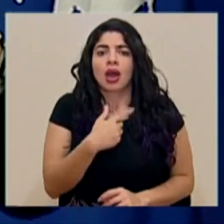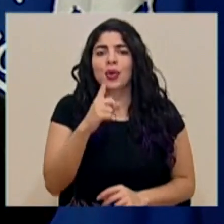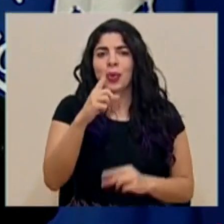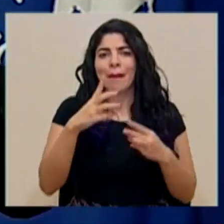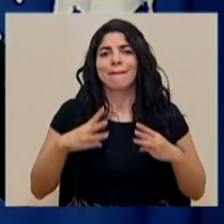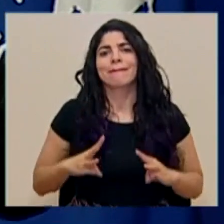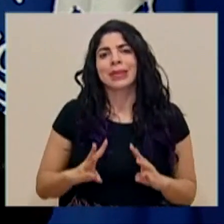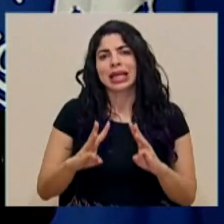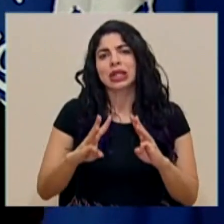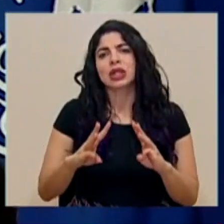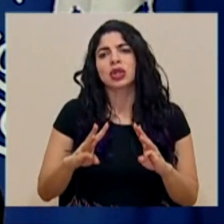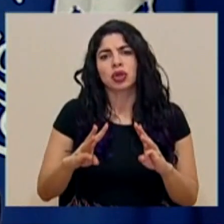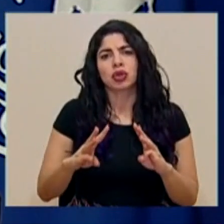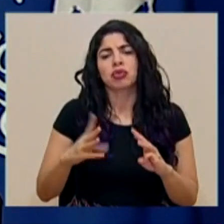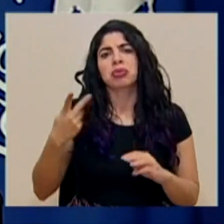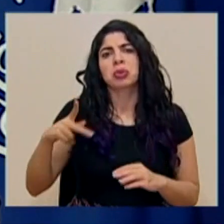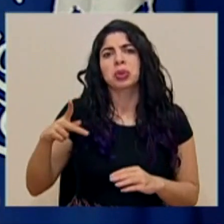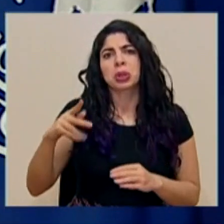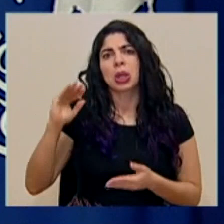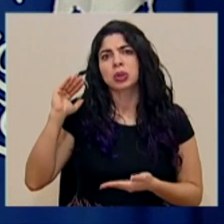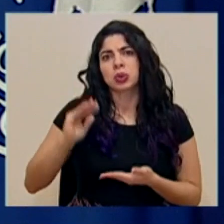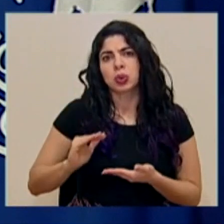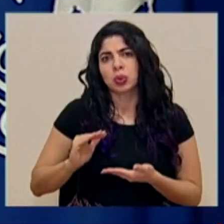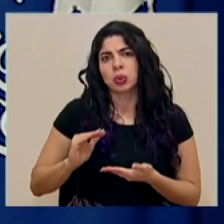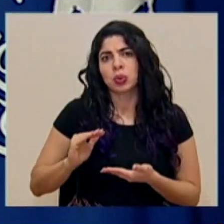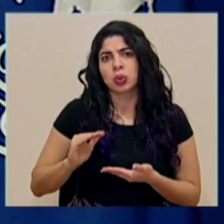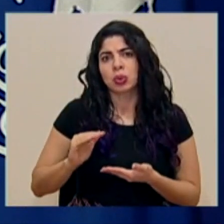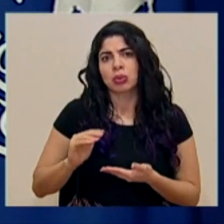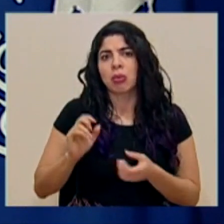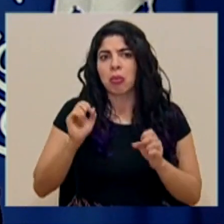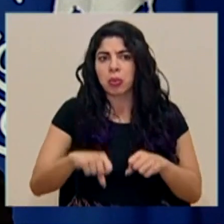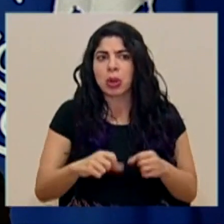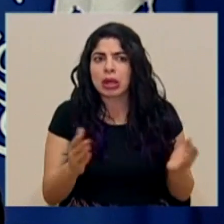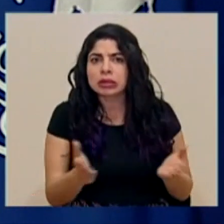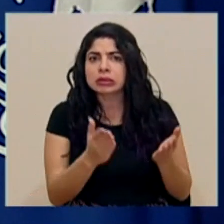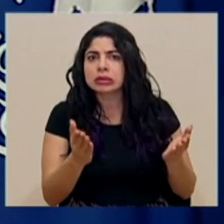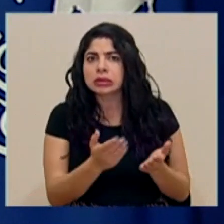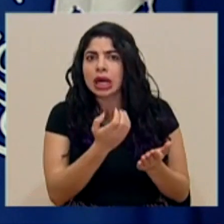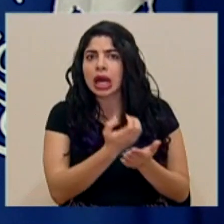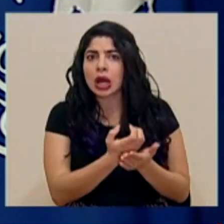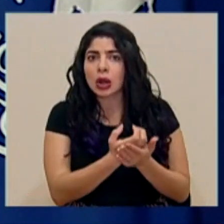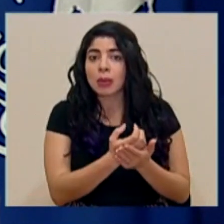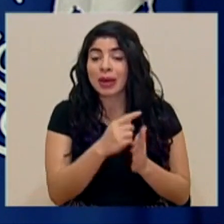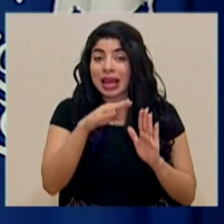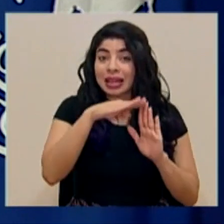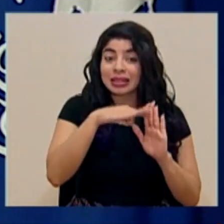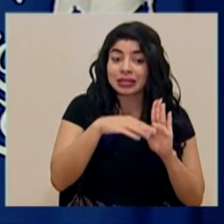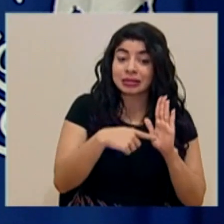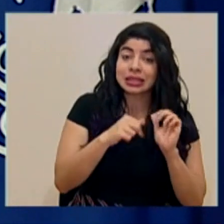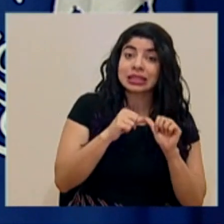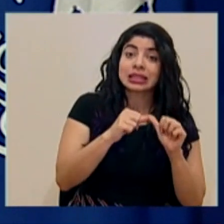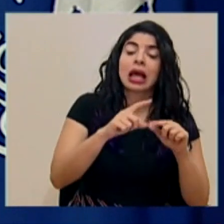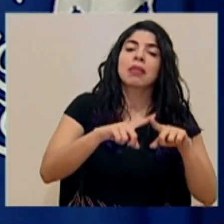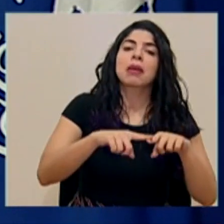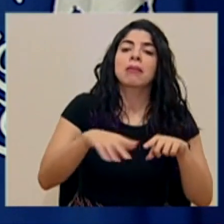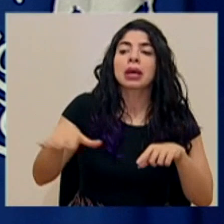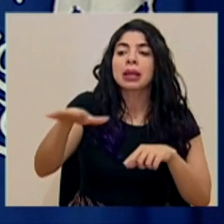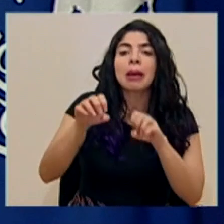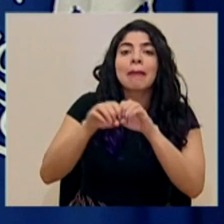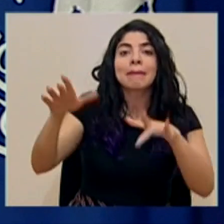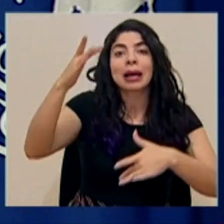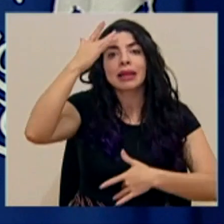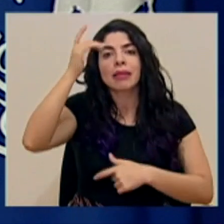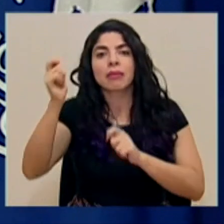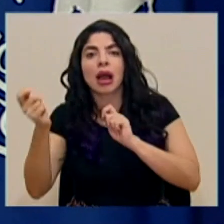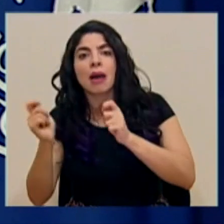mecanismo de relativo bajo riesgo de reactivar la economía. La sostenibilidad de estas medidas depende mucho de la evolución de la pandemia. Esto es